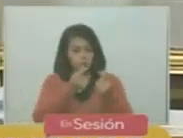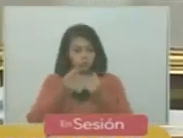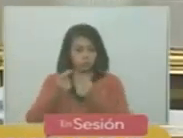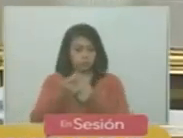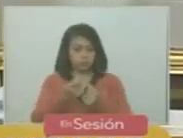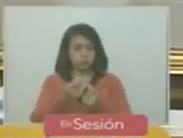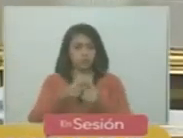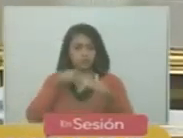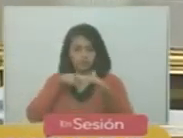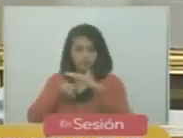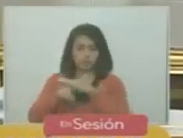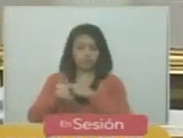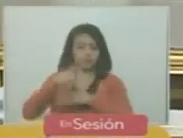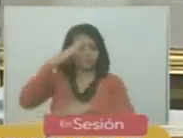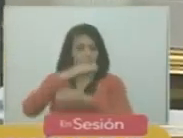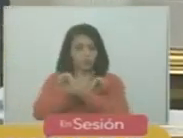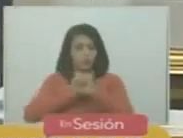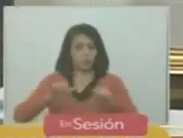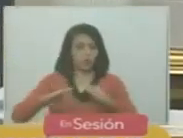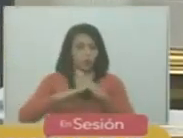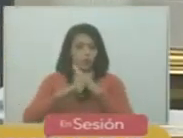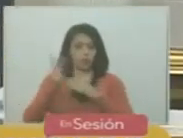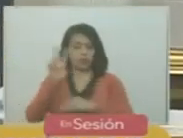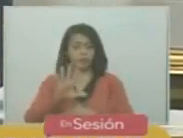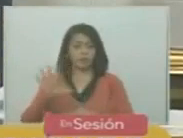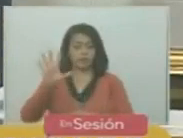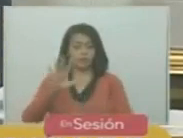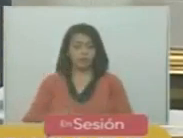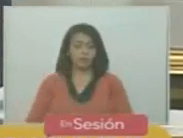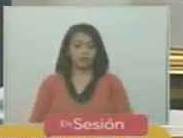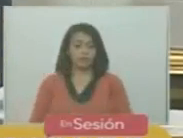las incursiones paramilitares contra Venezuela?